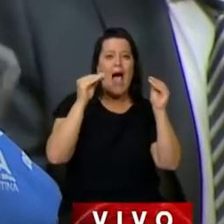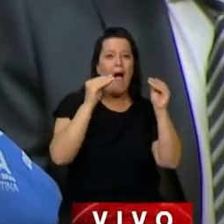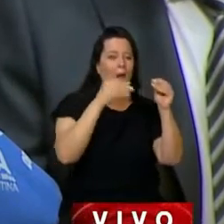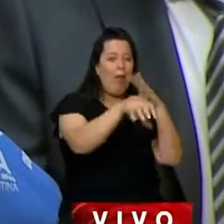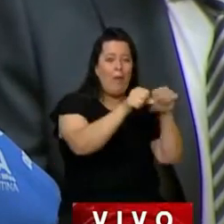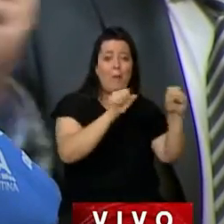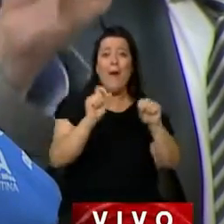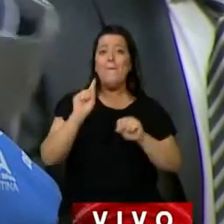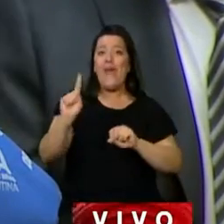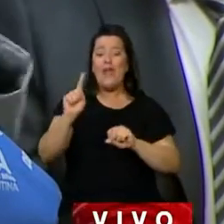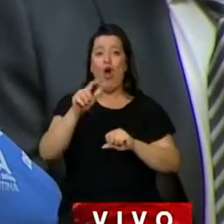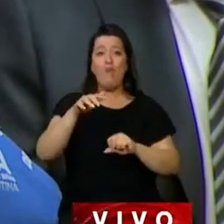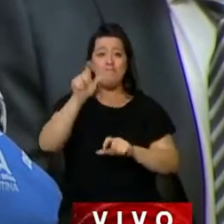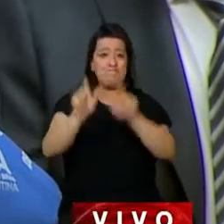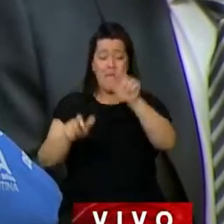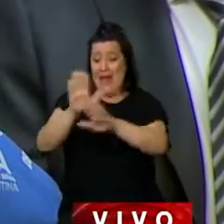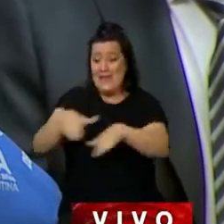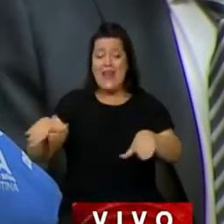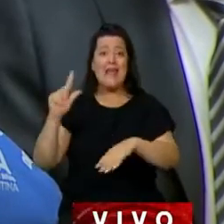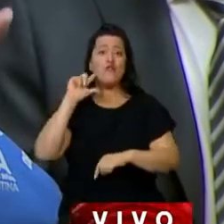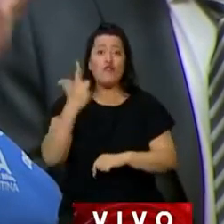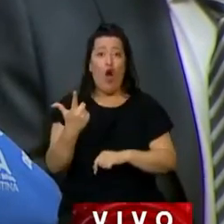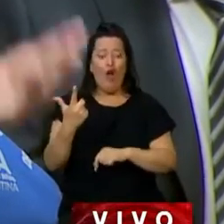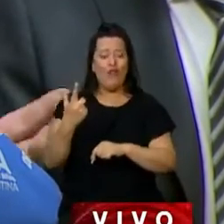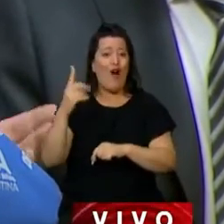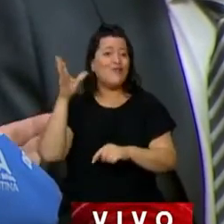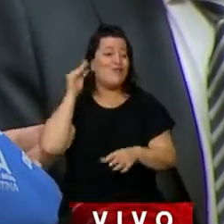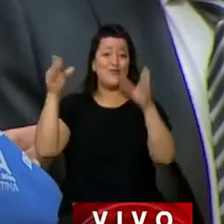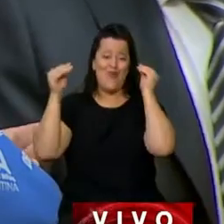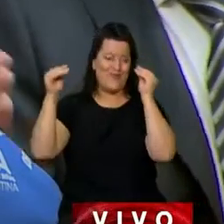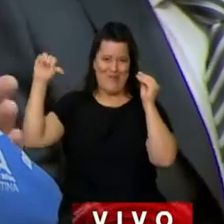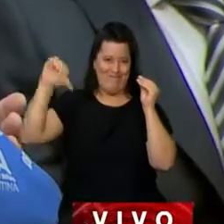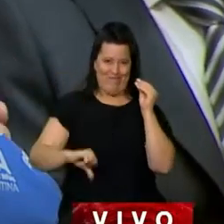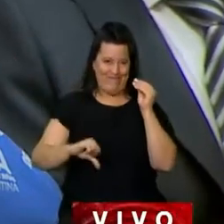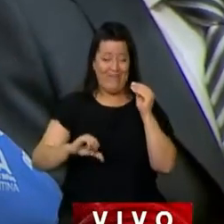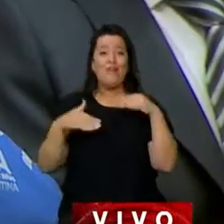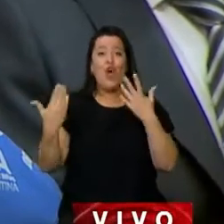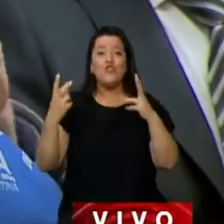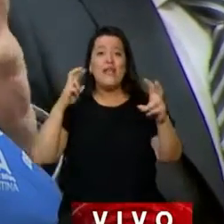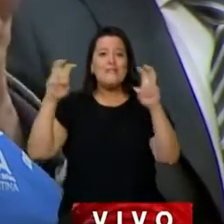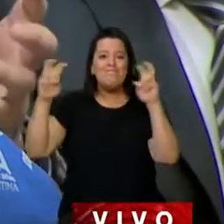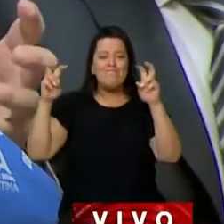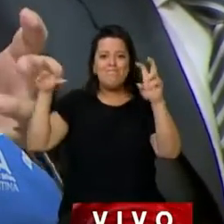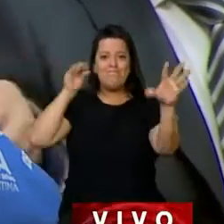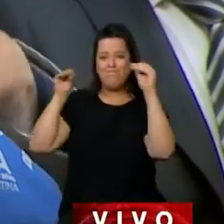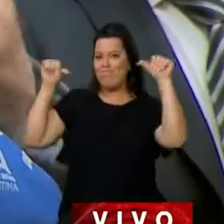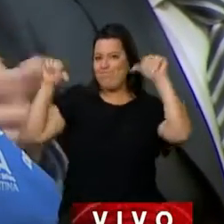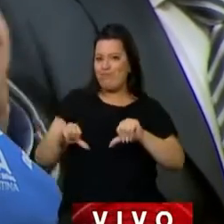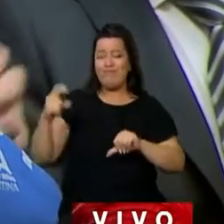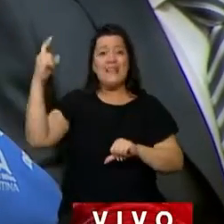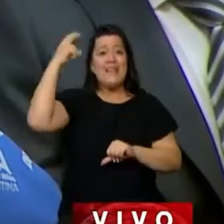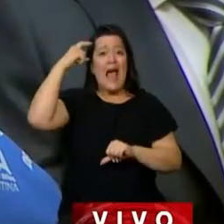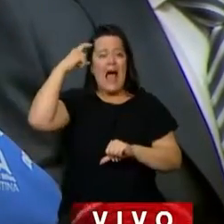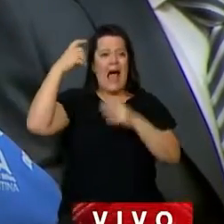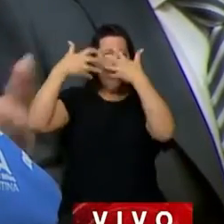No tienen el input, no les llega esa información. Al no llegarle la información, estas áreas, si no las